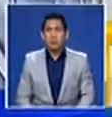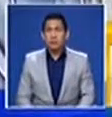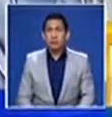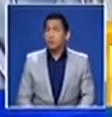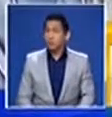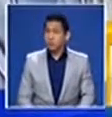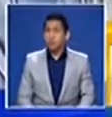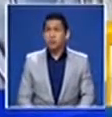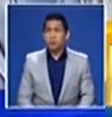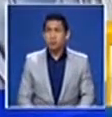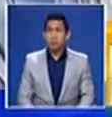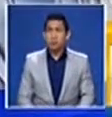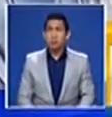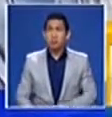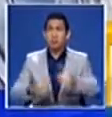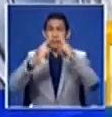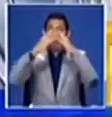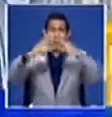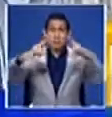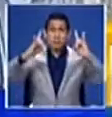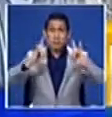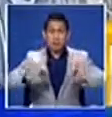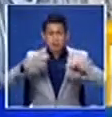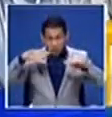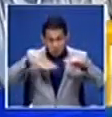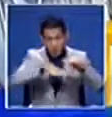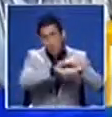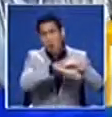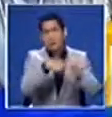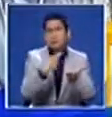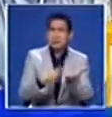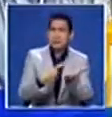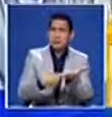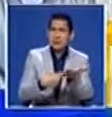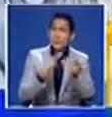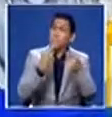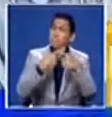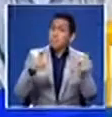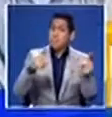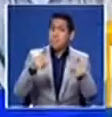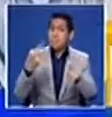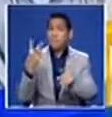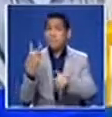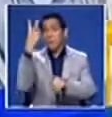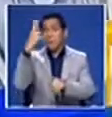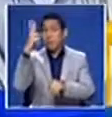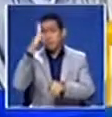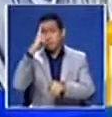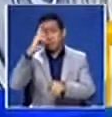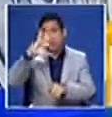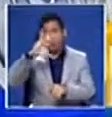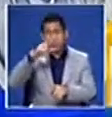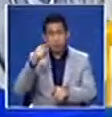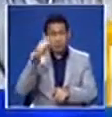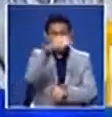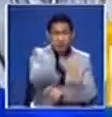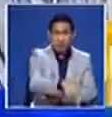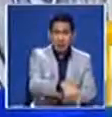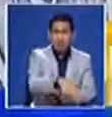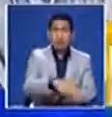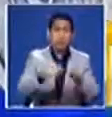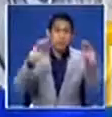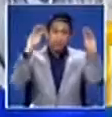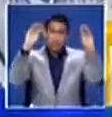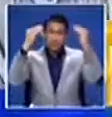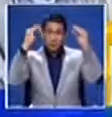Cuenta que se reunieron debajo de una carpa, pero de pronto fueron sorprendidos por dos asaltantes en moto, como quedó